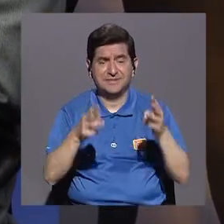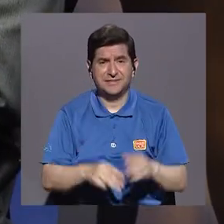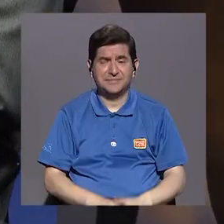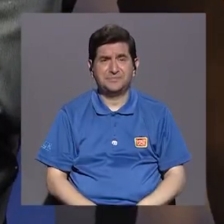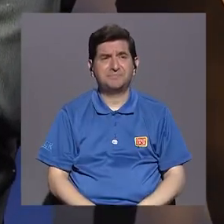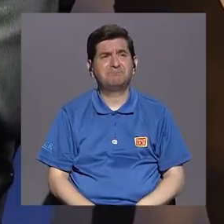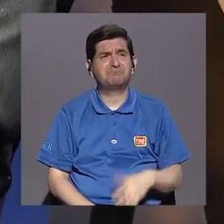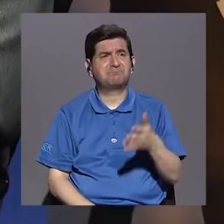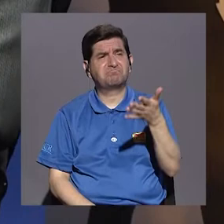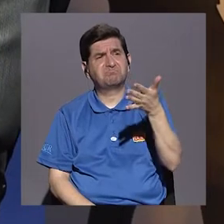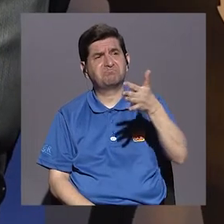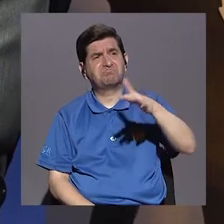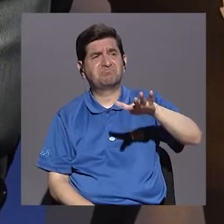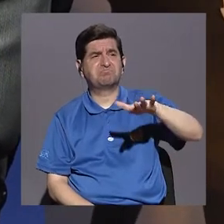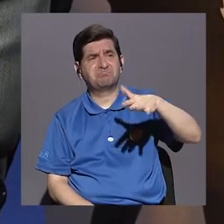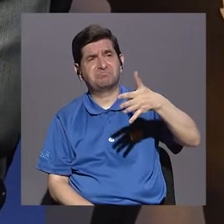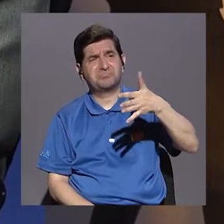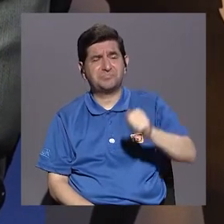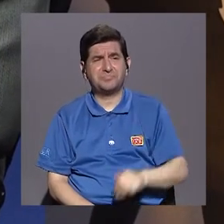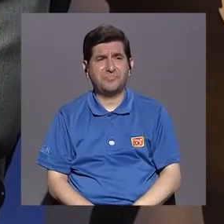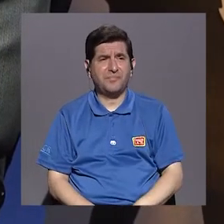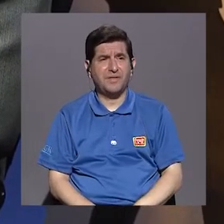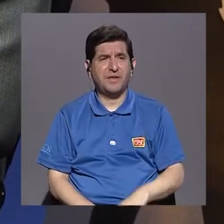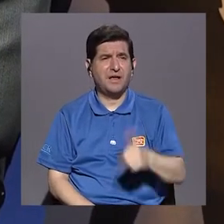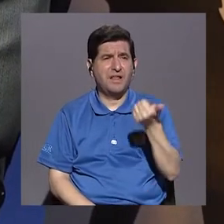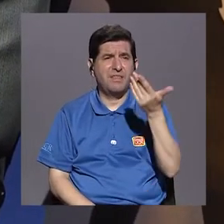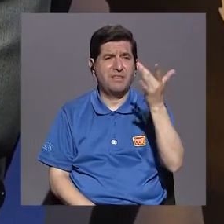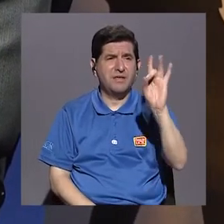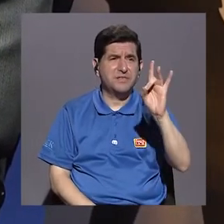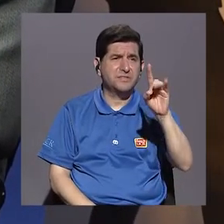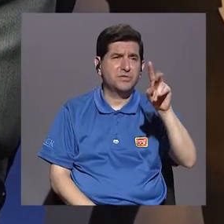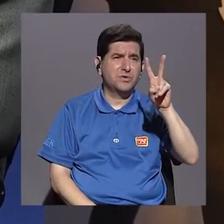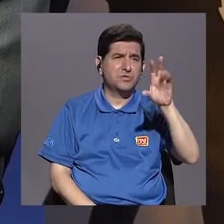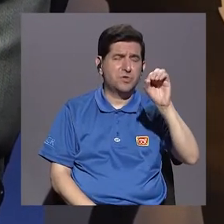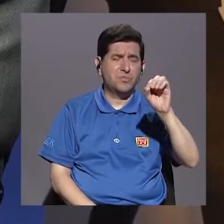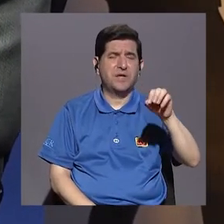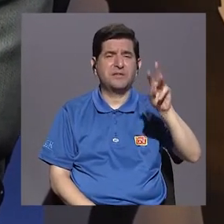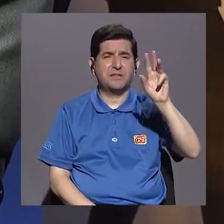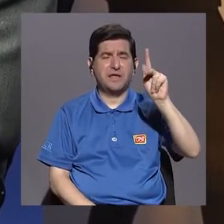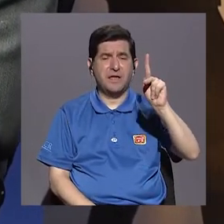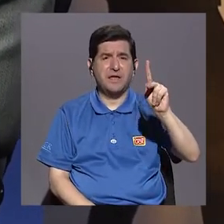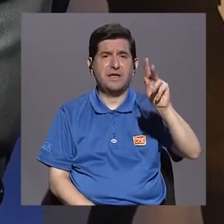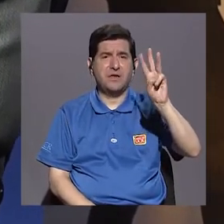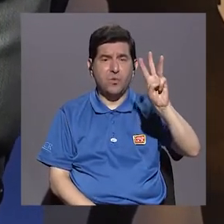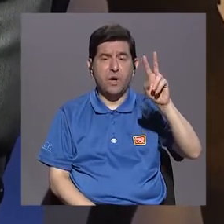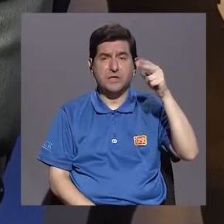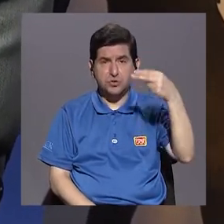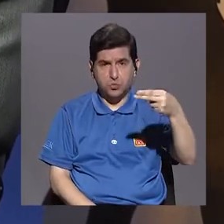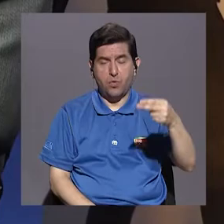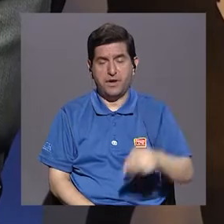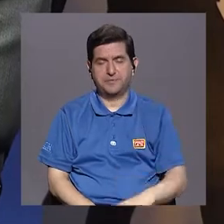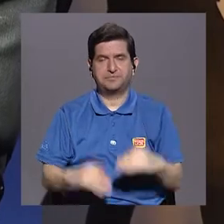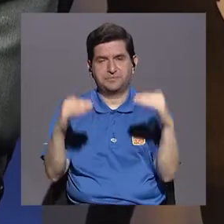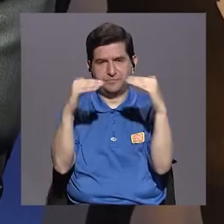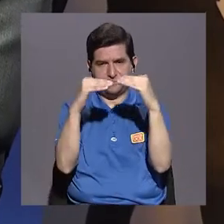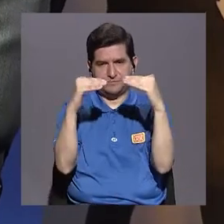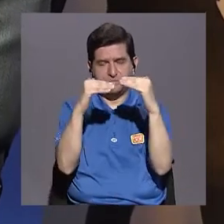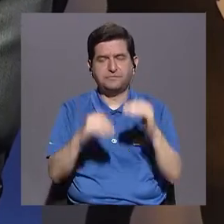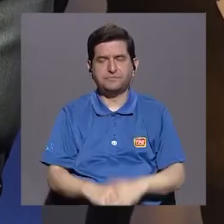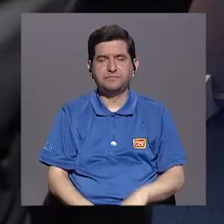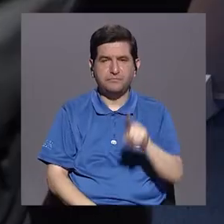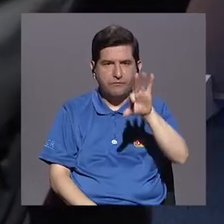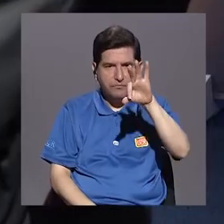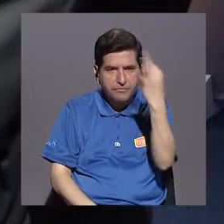por ahí de de 118 20 kilowats hora equivalente sería esa es una de las